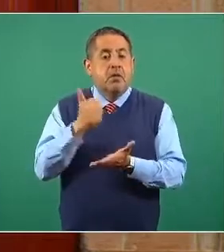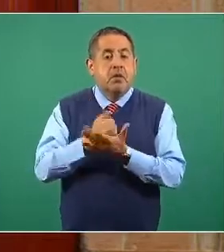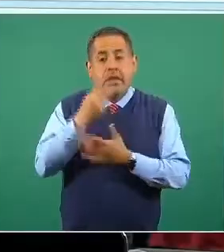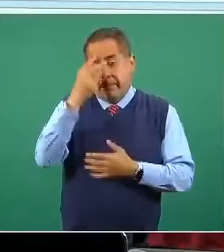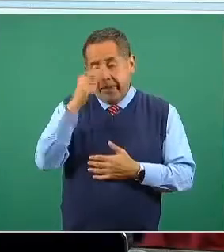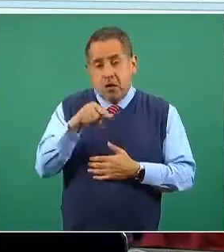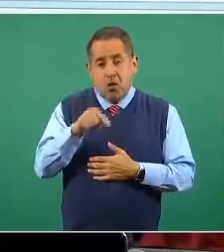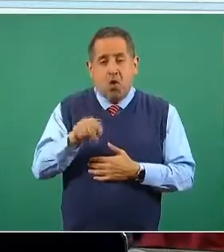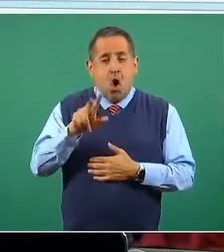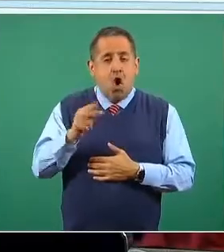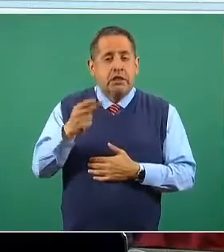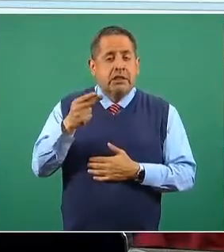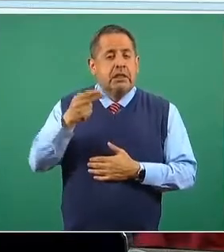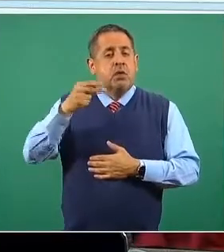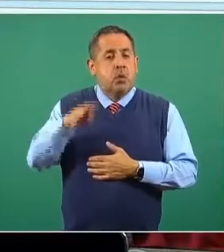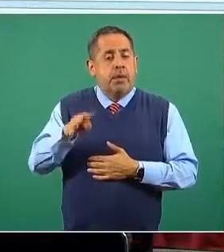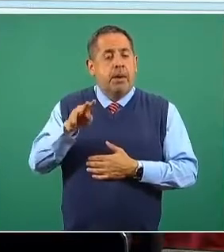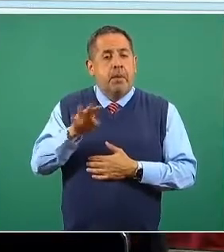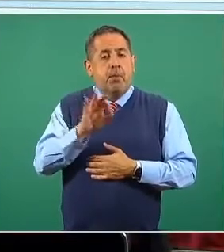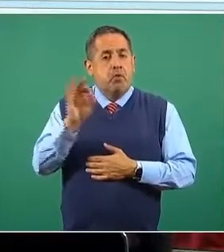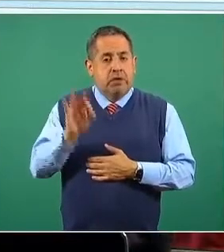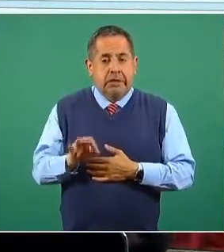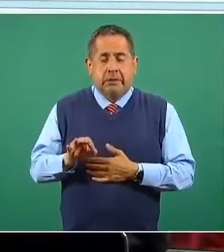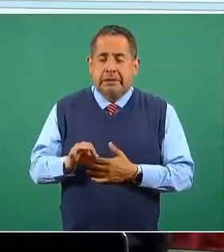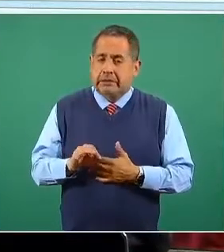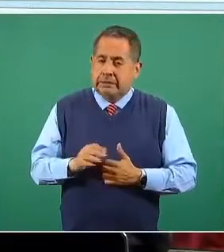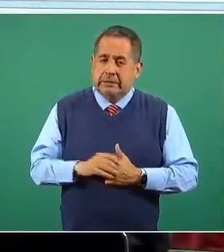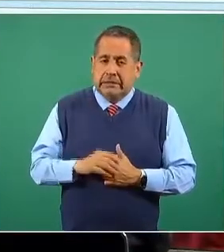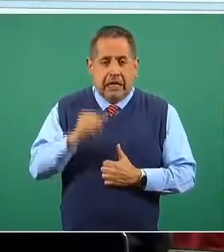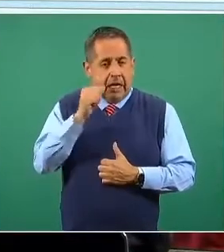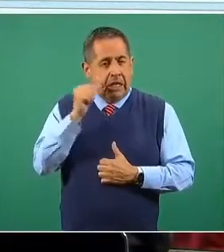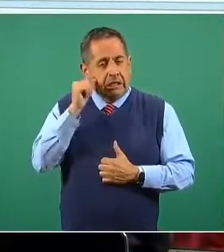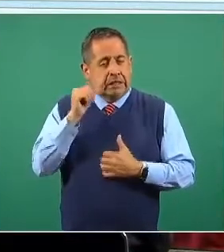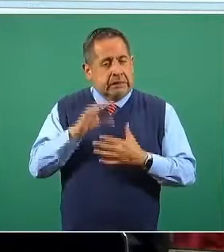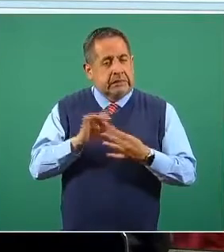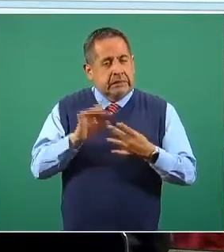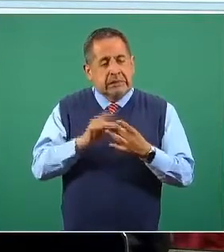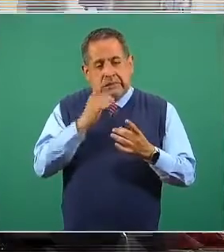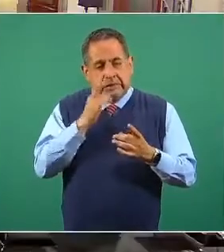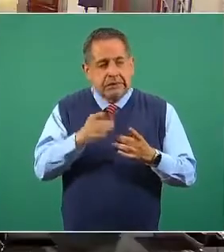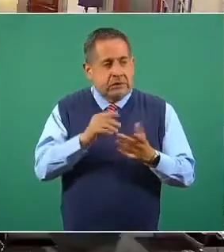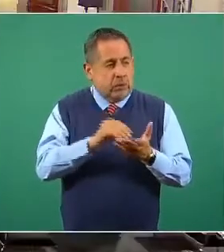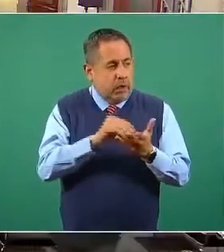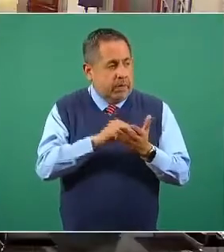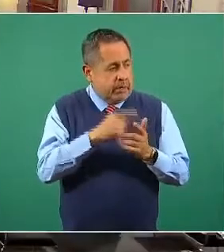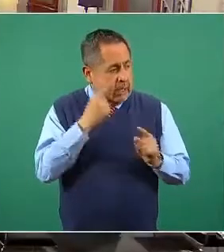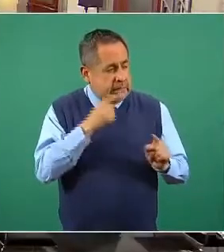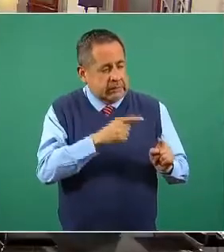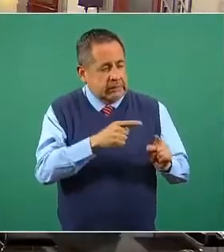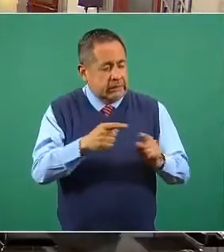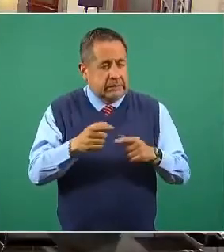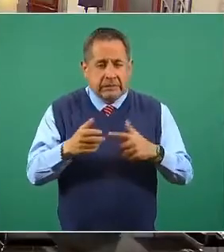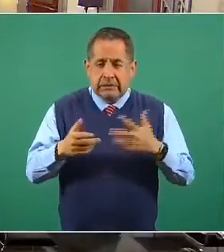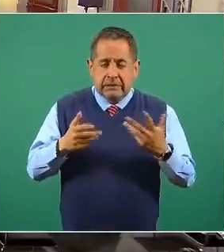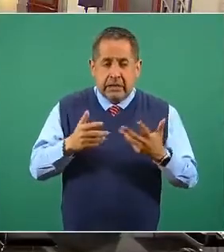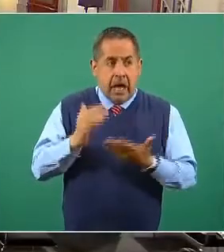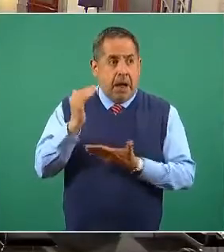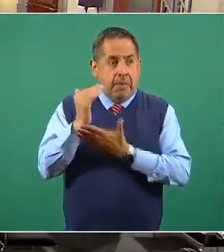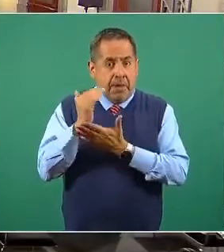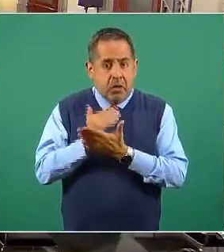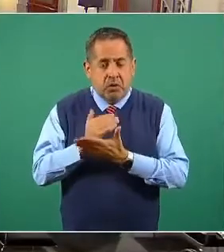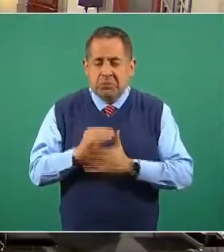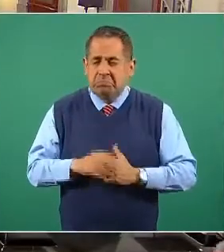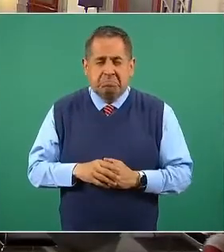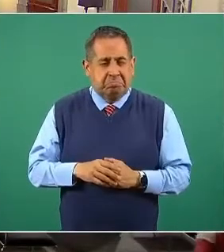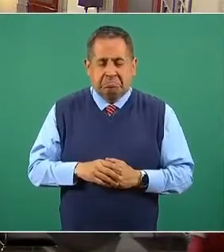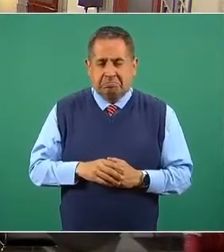México con este 89%, que como comentábamos ayer se ha mantenido durante las últimas semanas, y no porque haya disminuido